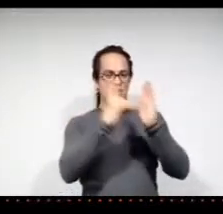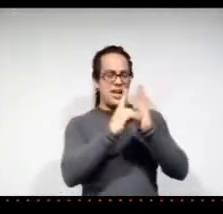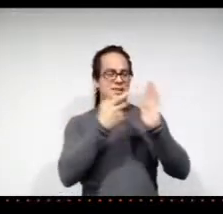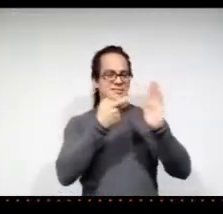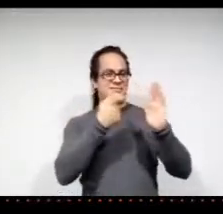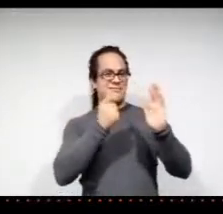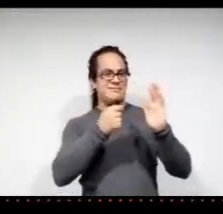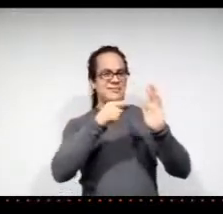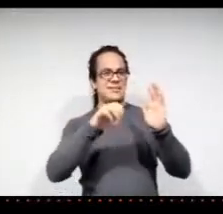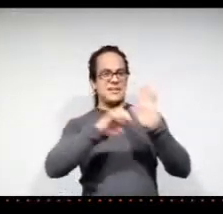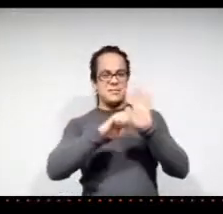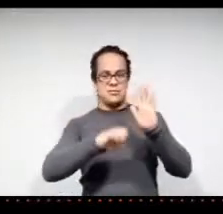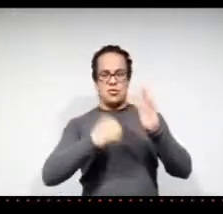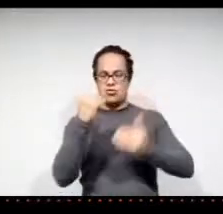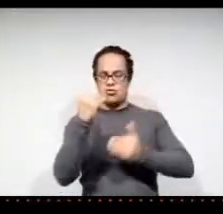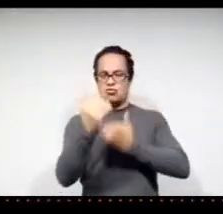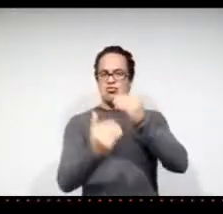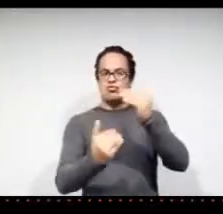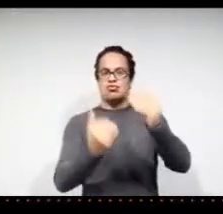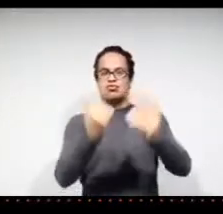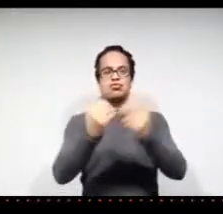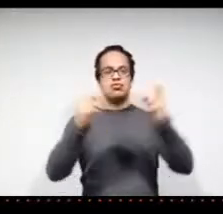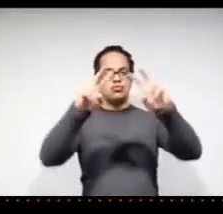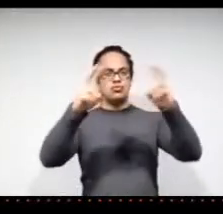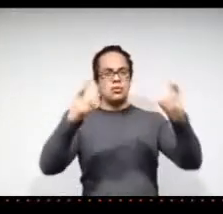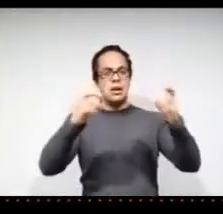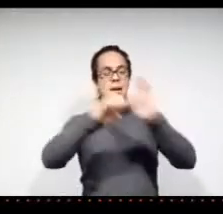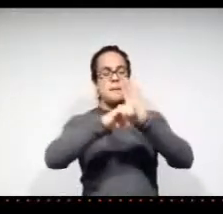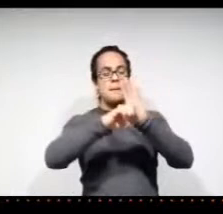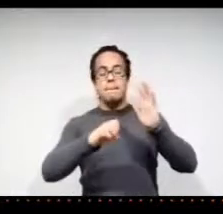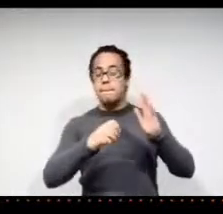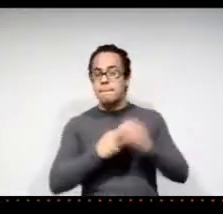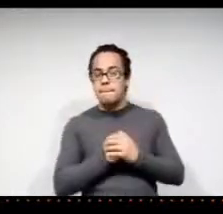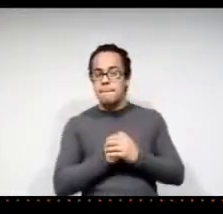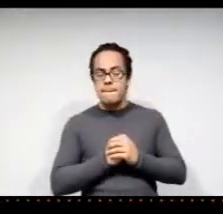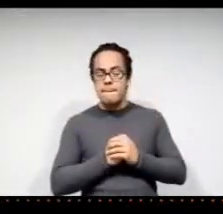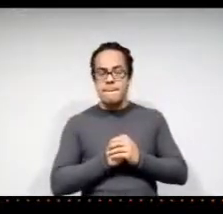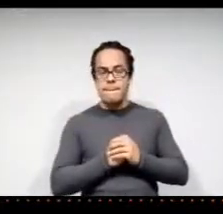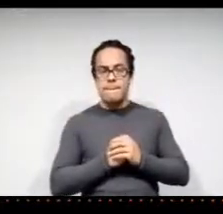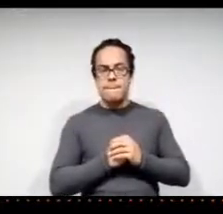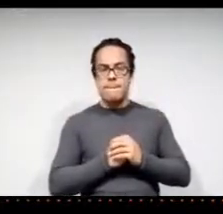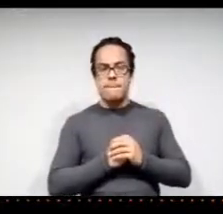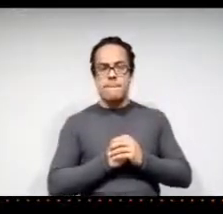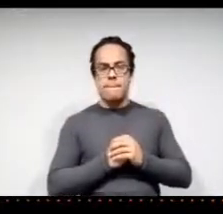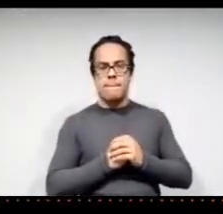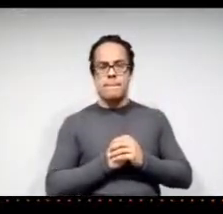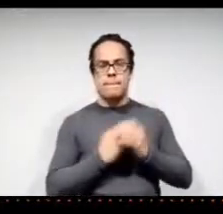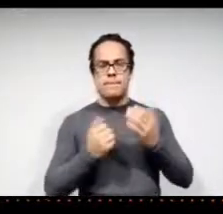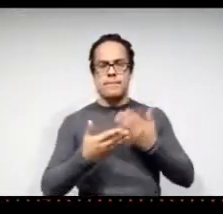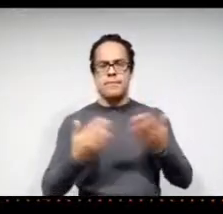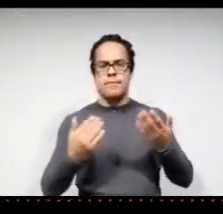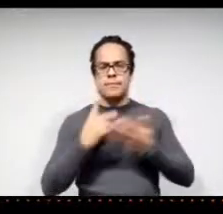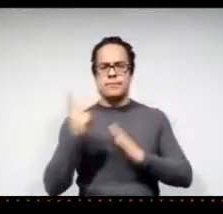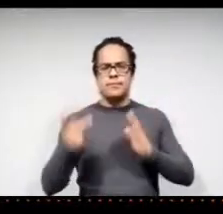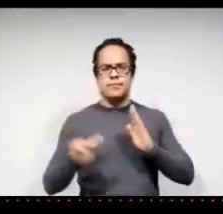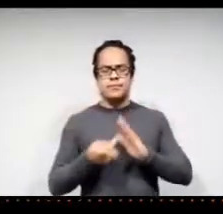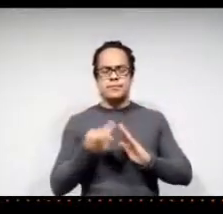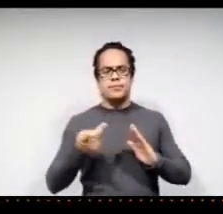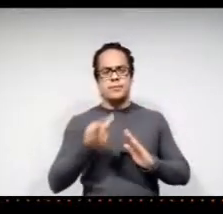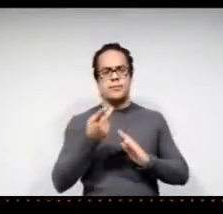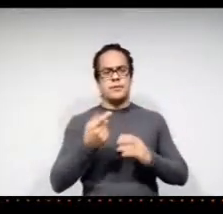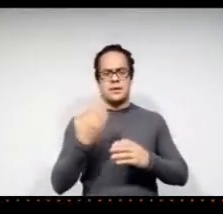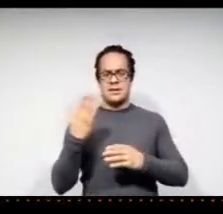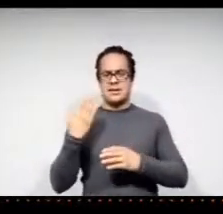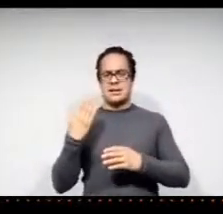trabajo más bajo la lógica de on demand. Estamos repitiendo este momento, como lo vivimos a principios del siglo XXI. Llegaron